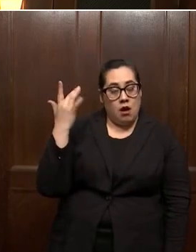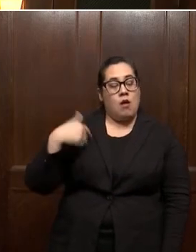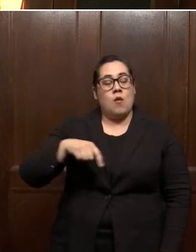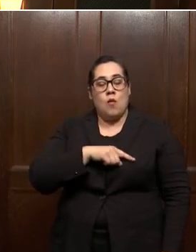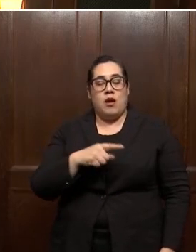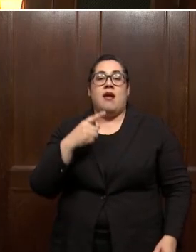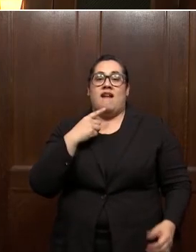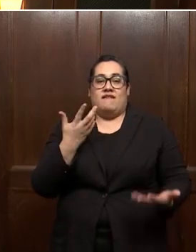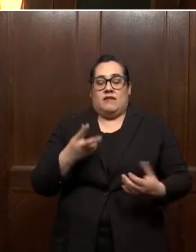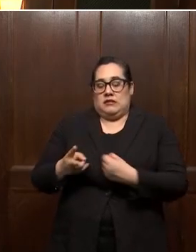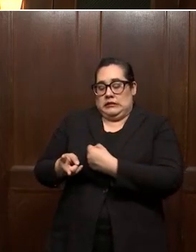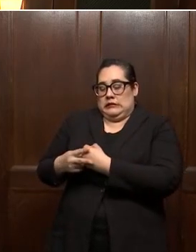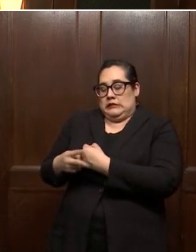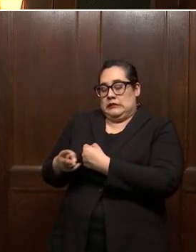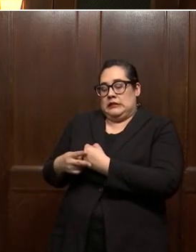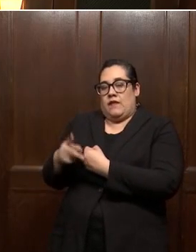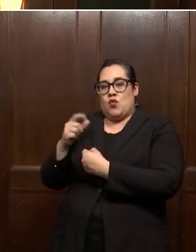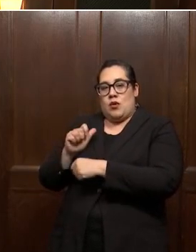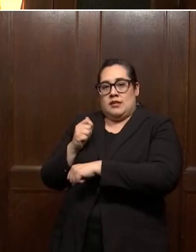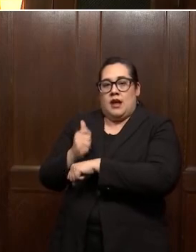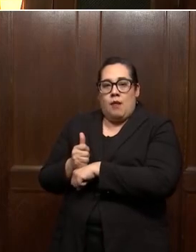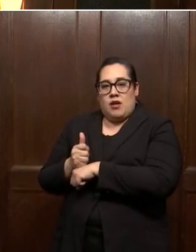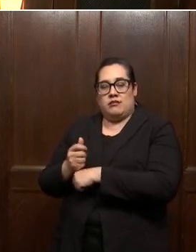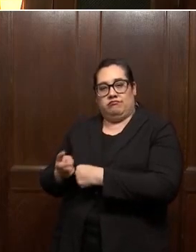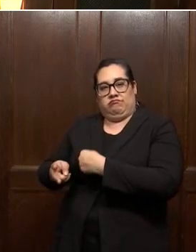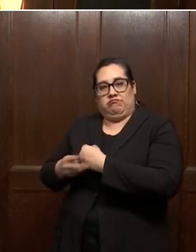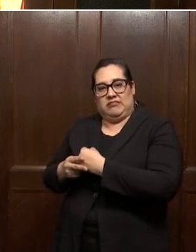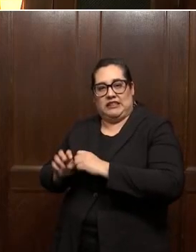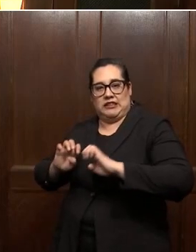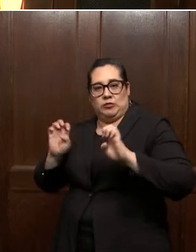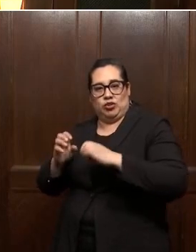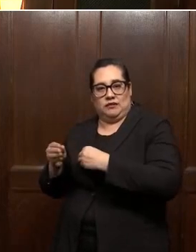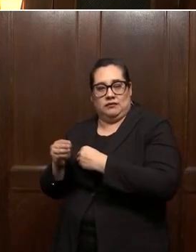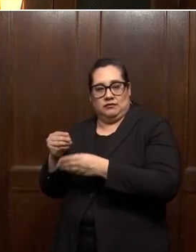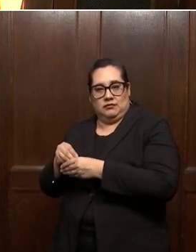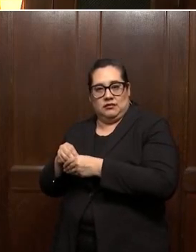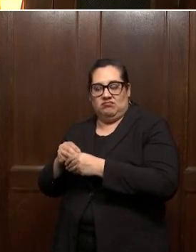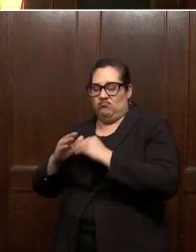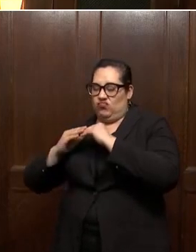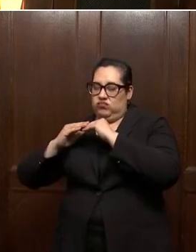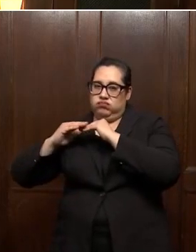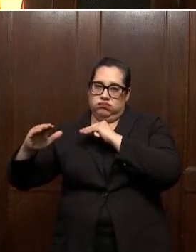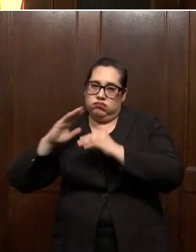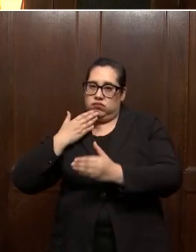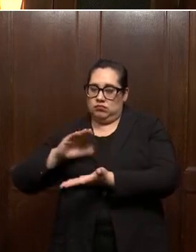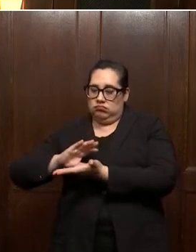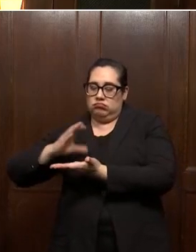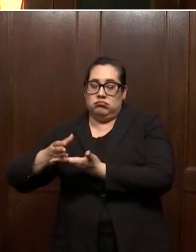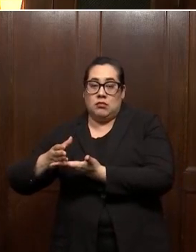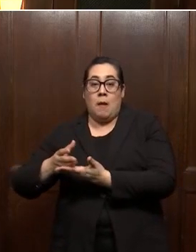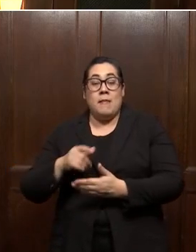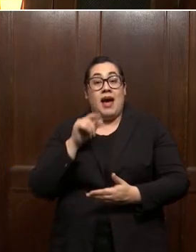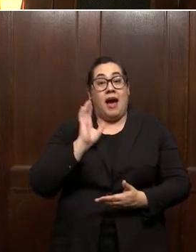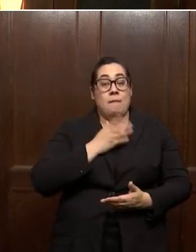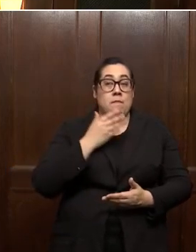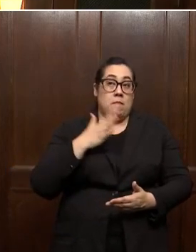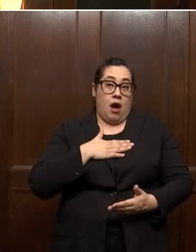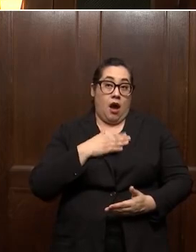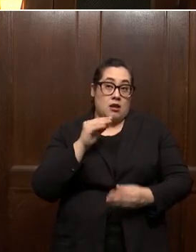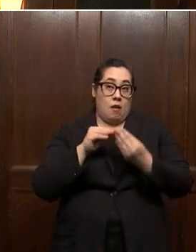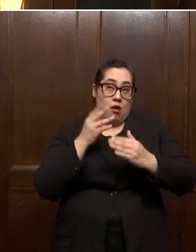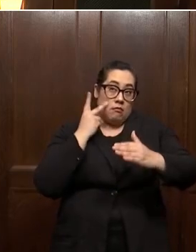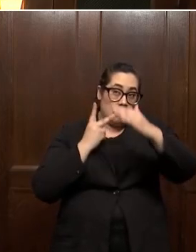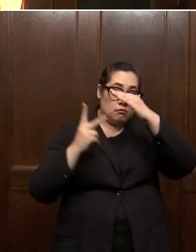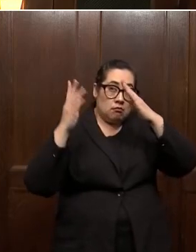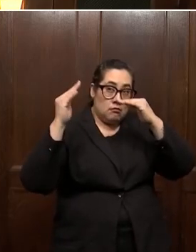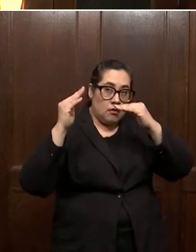hemos ahorrado para establecer una fundación financiera estable. Este presupuesto anticipa que